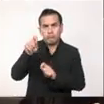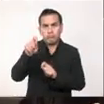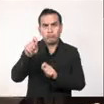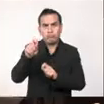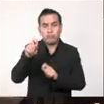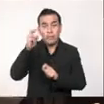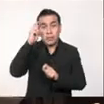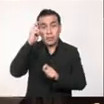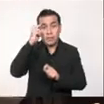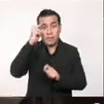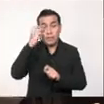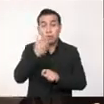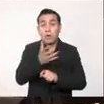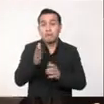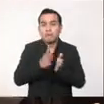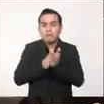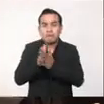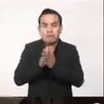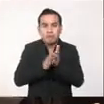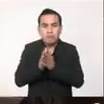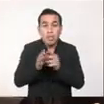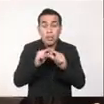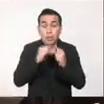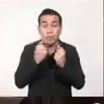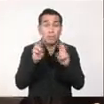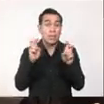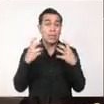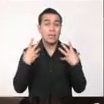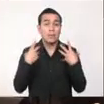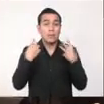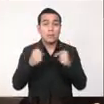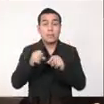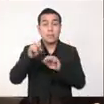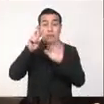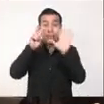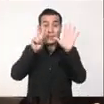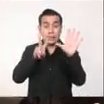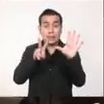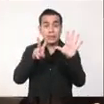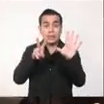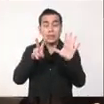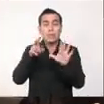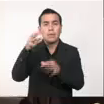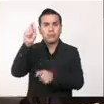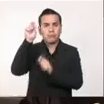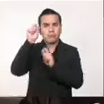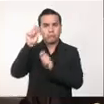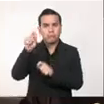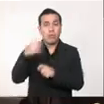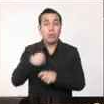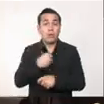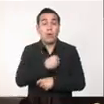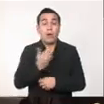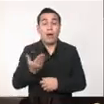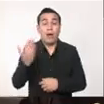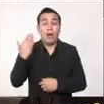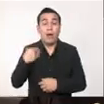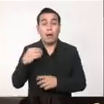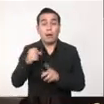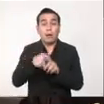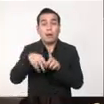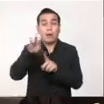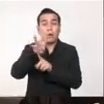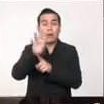de la defensa del interés colectivo de la salud. Aquí hay 7 demandas que presentaron los médicos a la